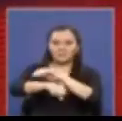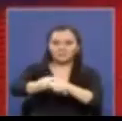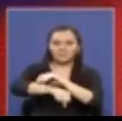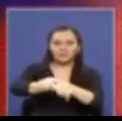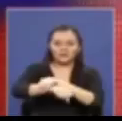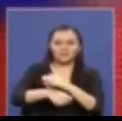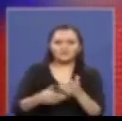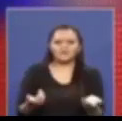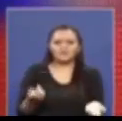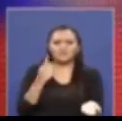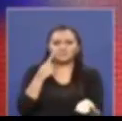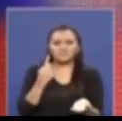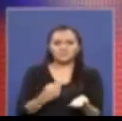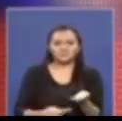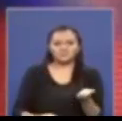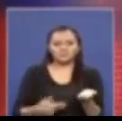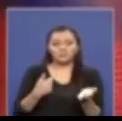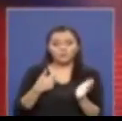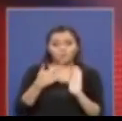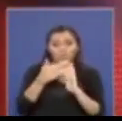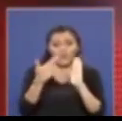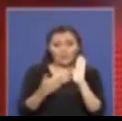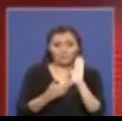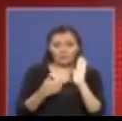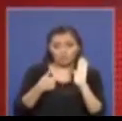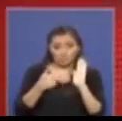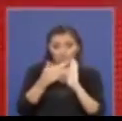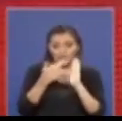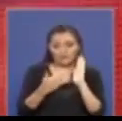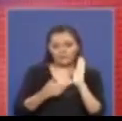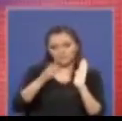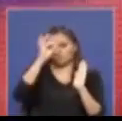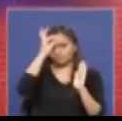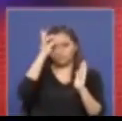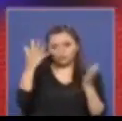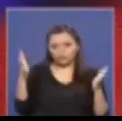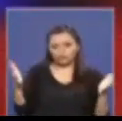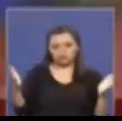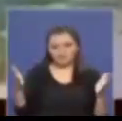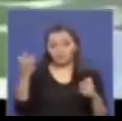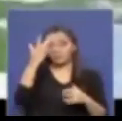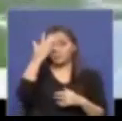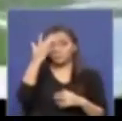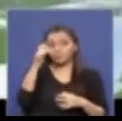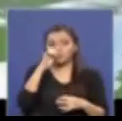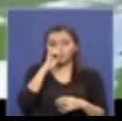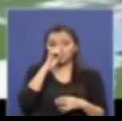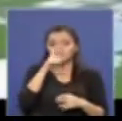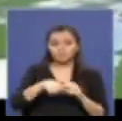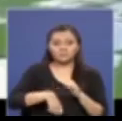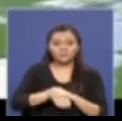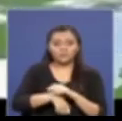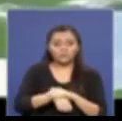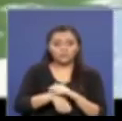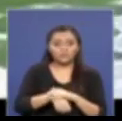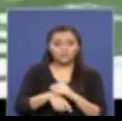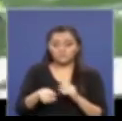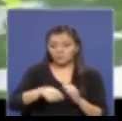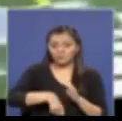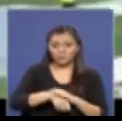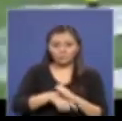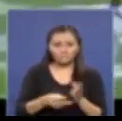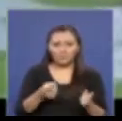el reglamento, pero yo creo que se debió suspender el partido, esperar unas horas, porque el primer tiempo del partido Bolivia-Ecuador no fue fútbol, sino que fue